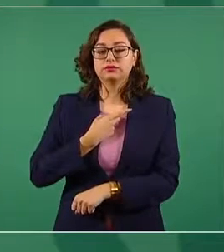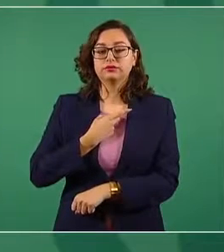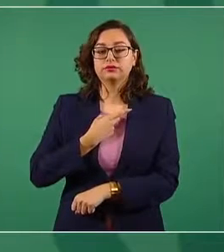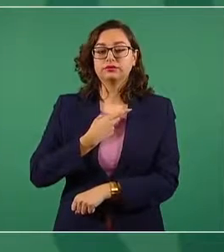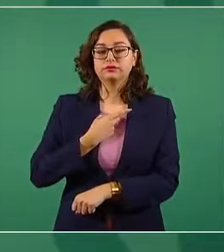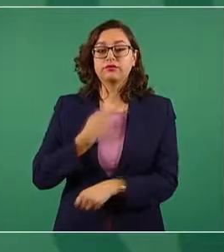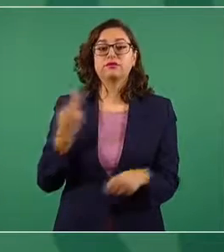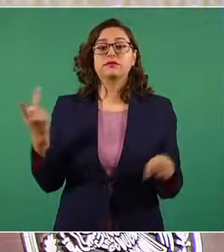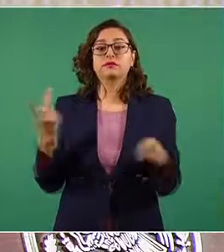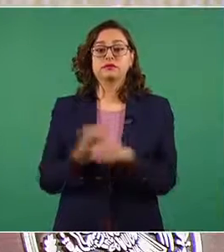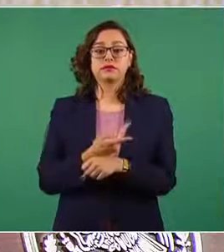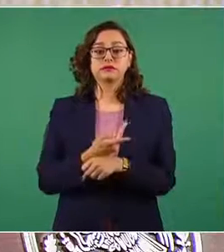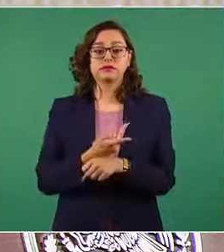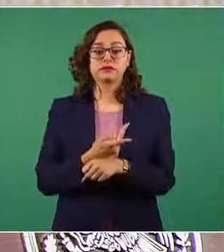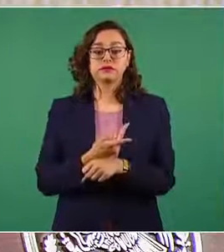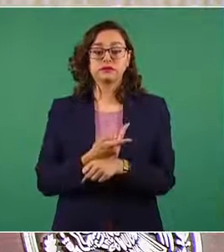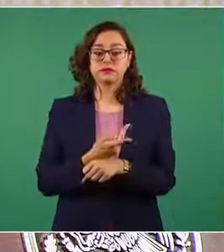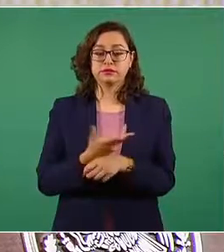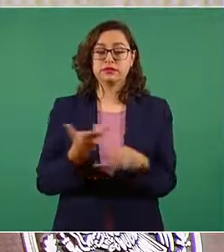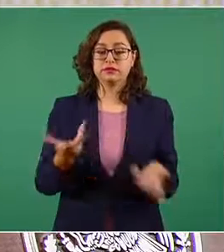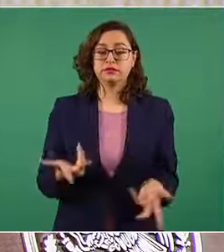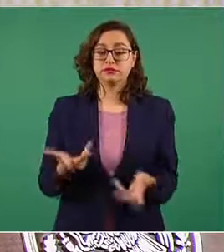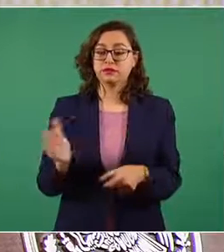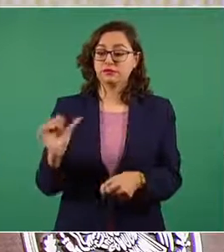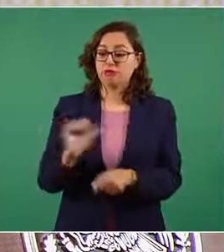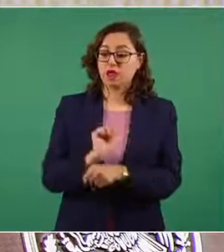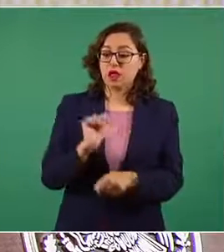los vehículos que se utilizan para cometer